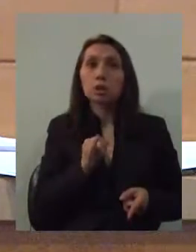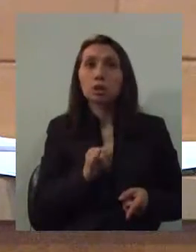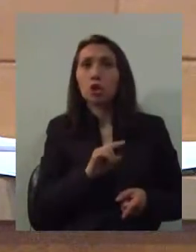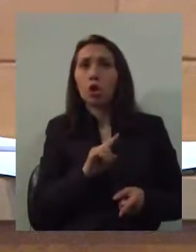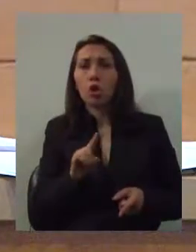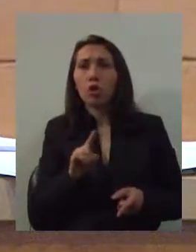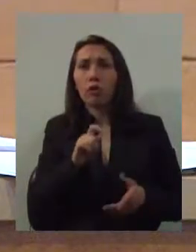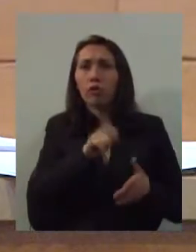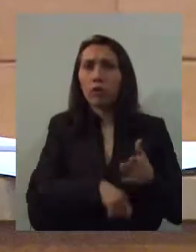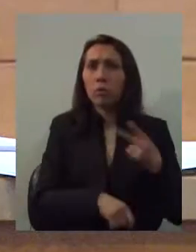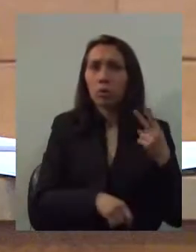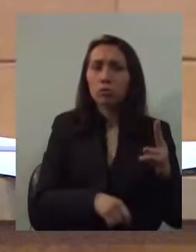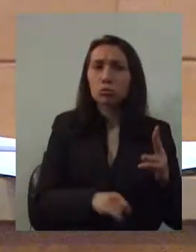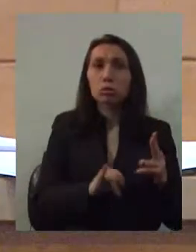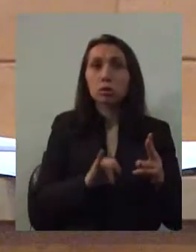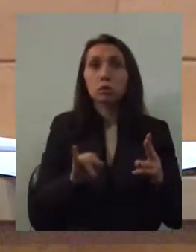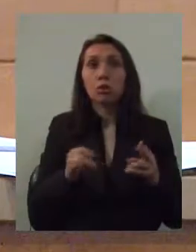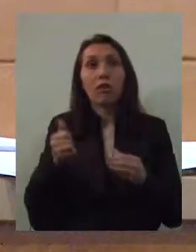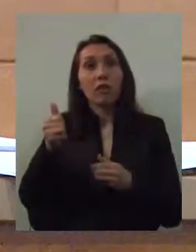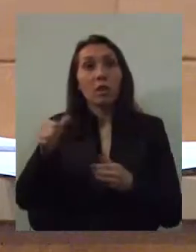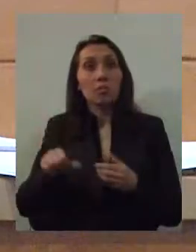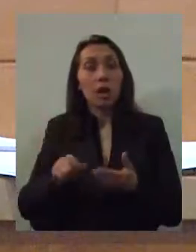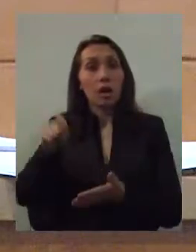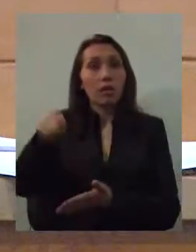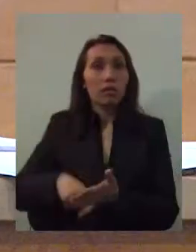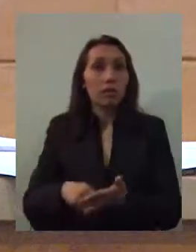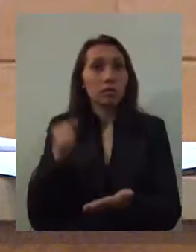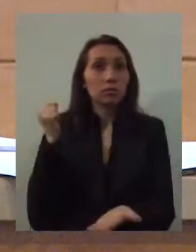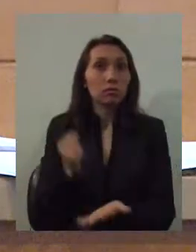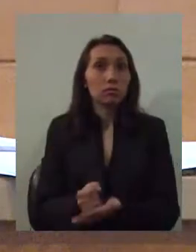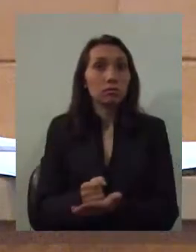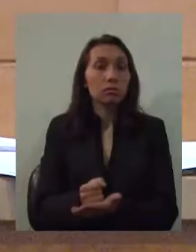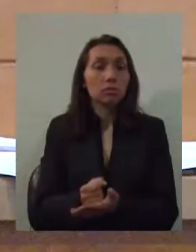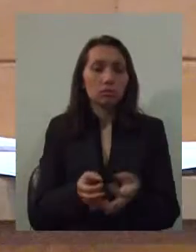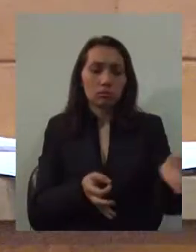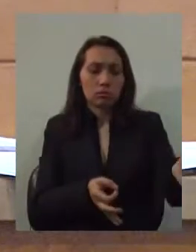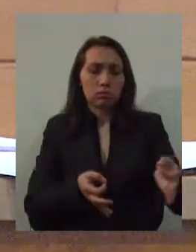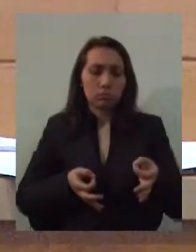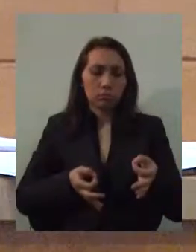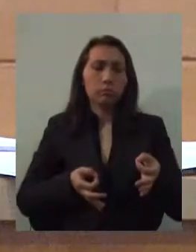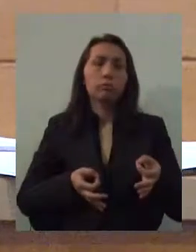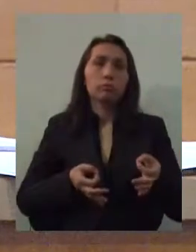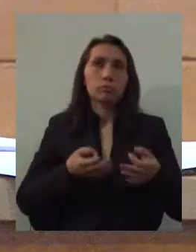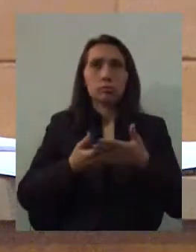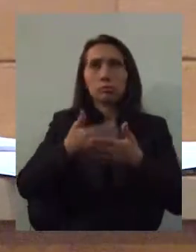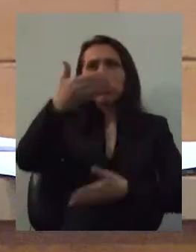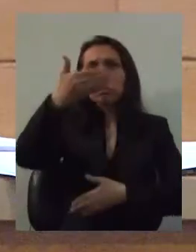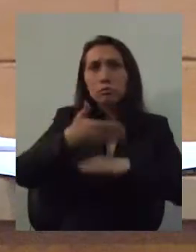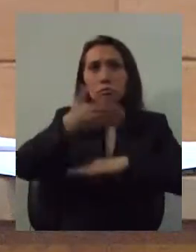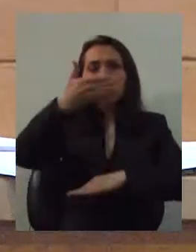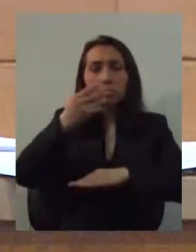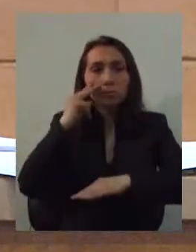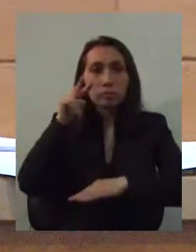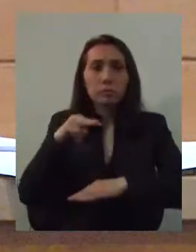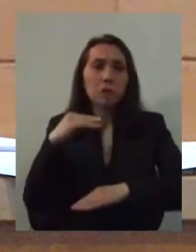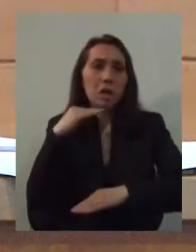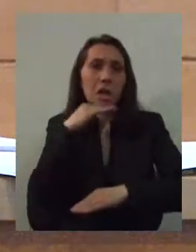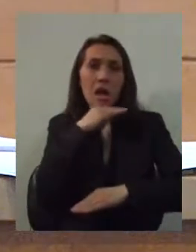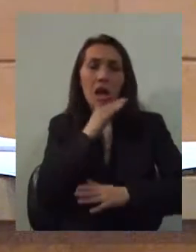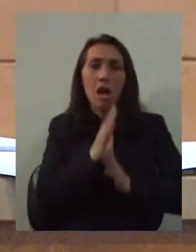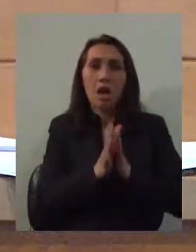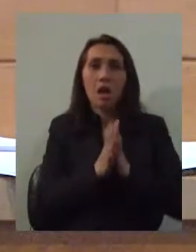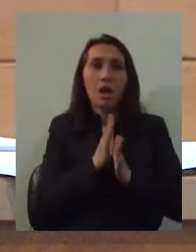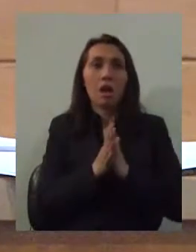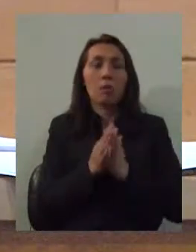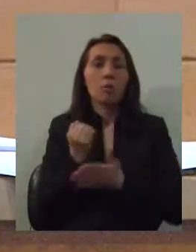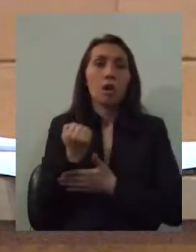es su firma o si su firma digital está bien o no estampada en el documento que viene, yo creo que la rapidez, la fluidez,